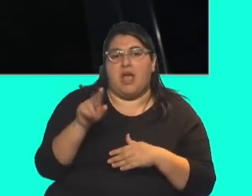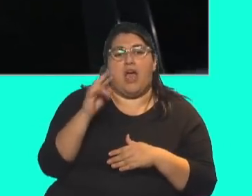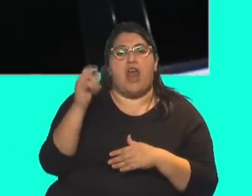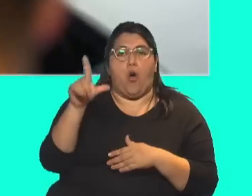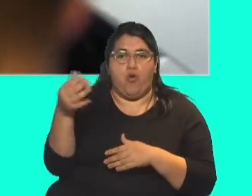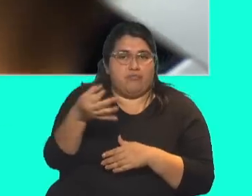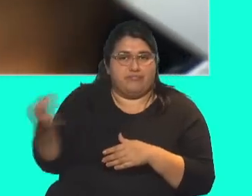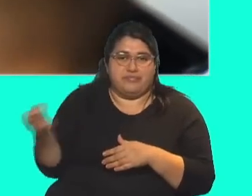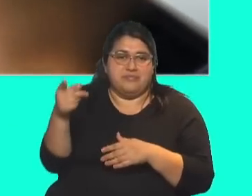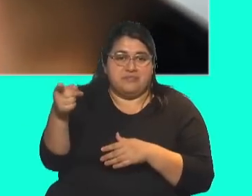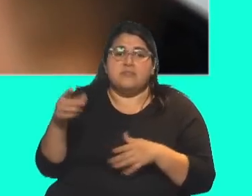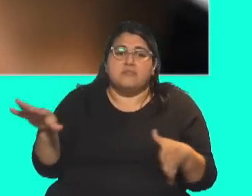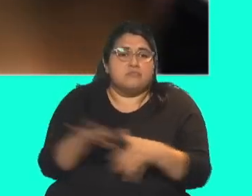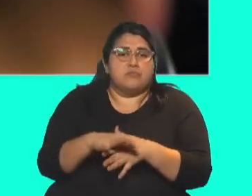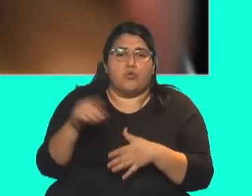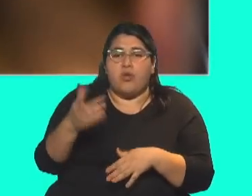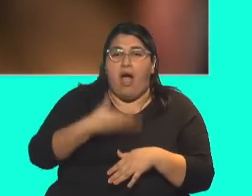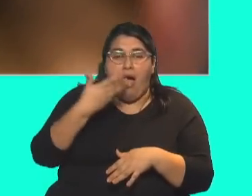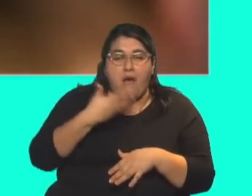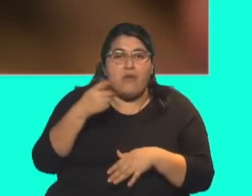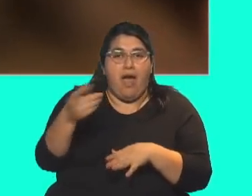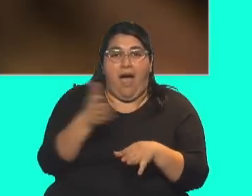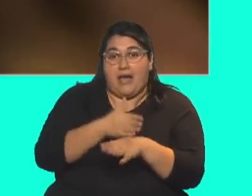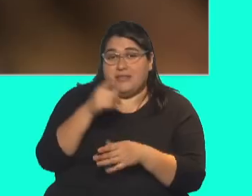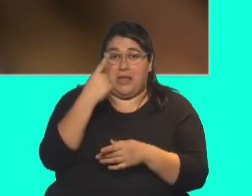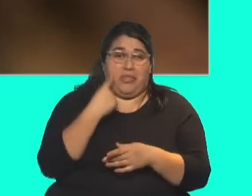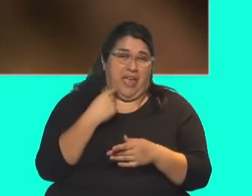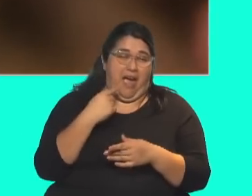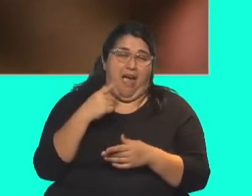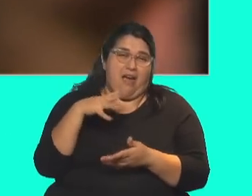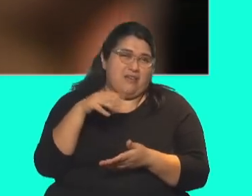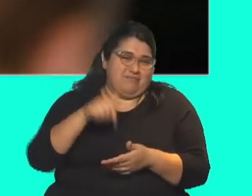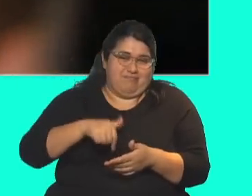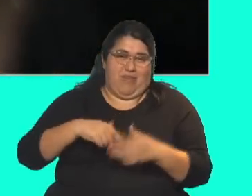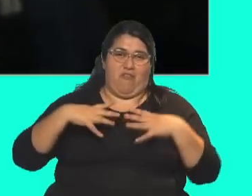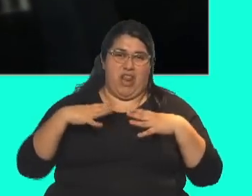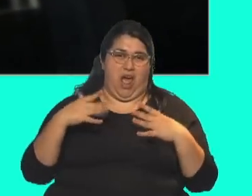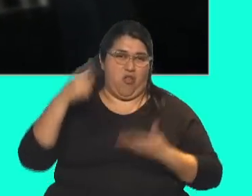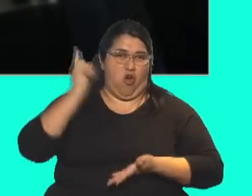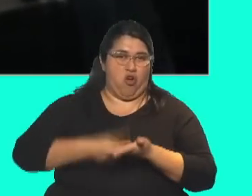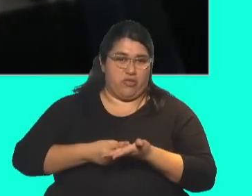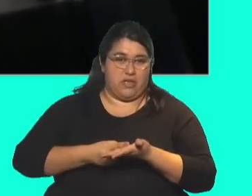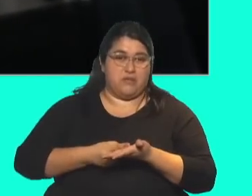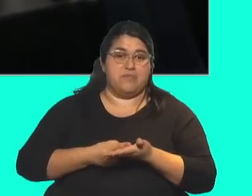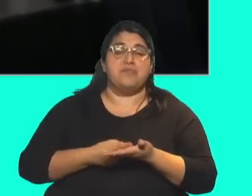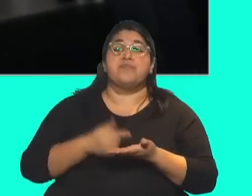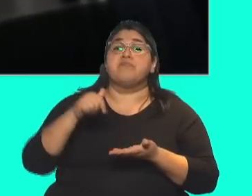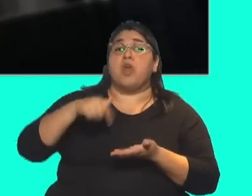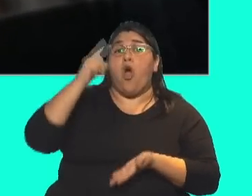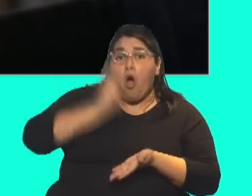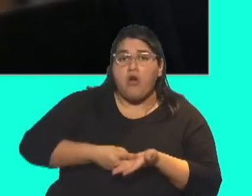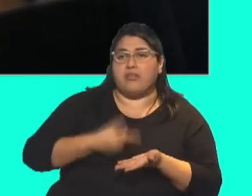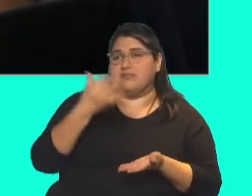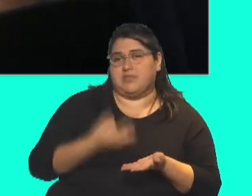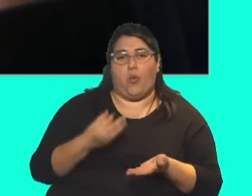fue precisa la declaración del feriado porque de la orden a lo que sea y va a